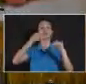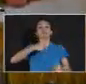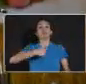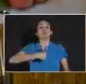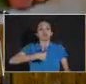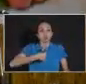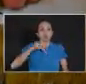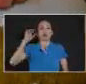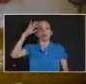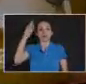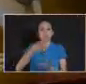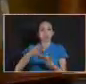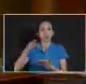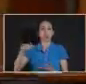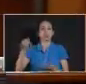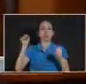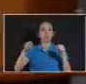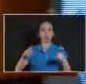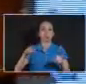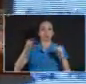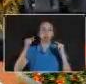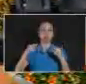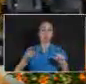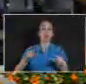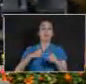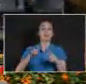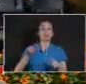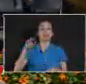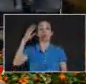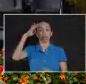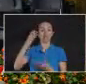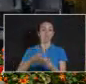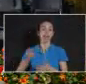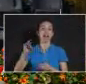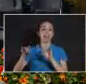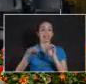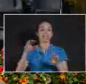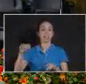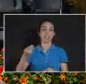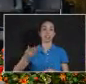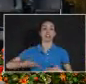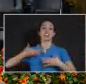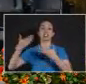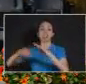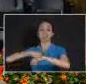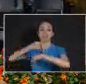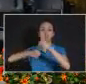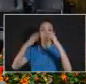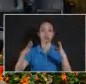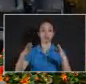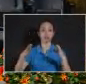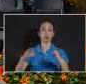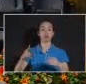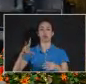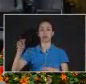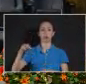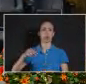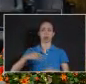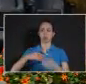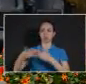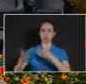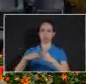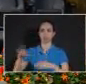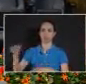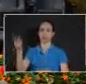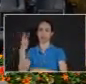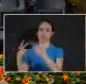darse, pero se lo voy a creer a alguien que da fruto de eso, no un cuate que viene, un perico a los palotes, que se lo llevan al cielo y lo traen de regreso y se lo